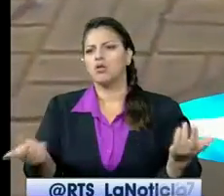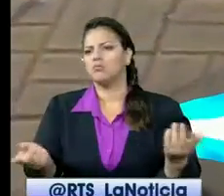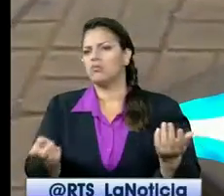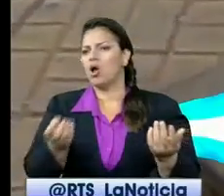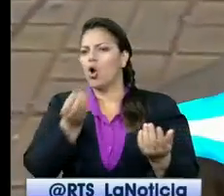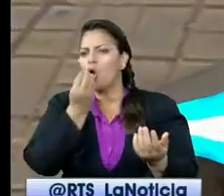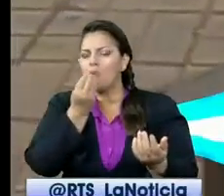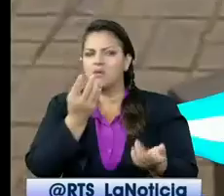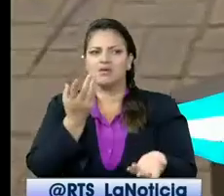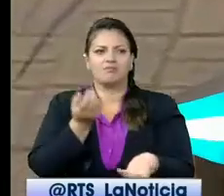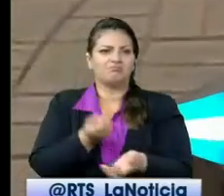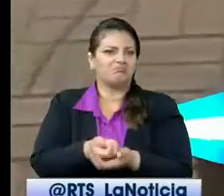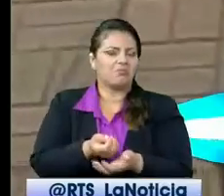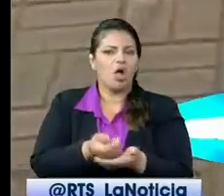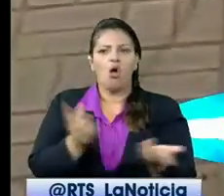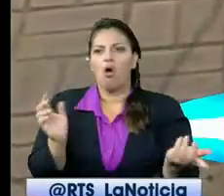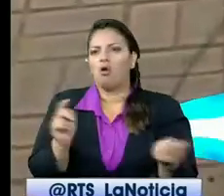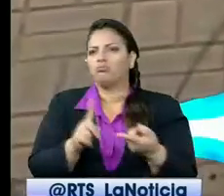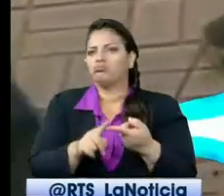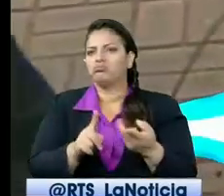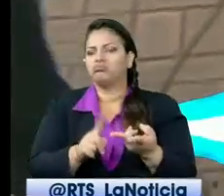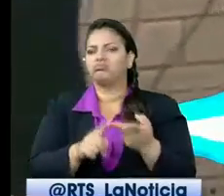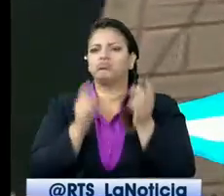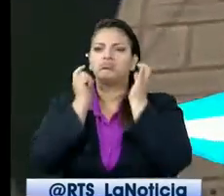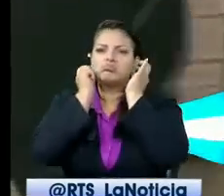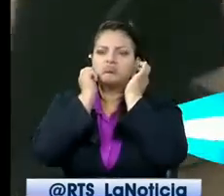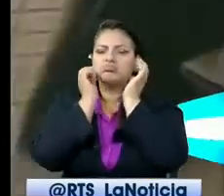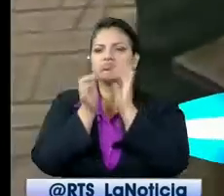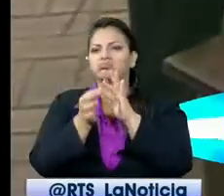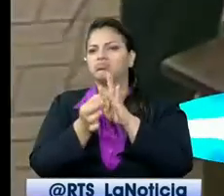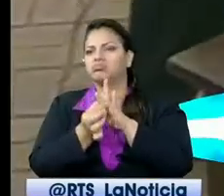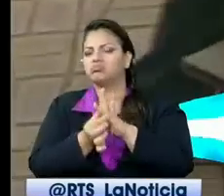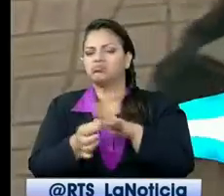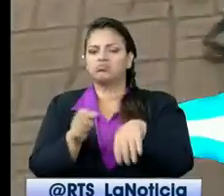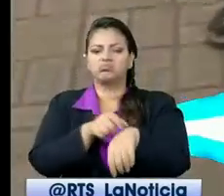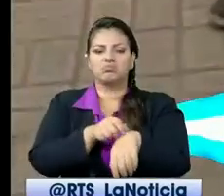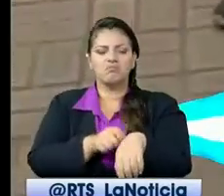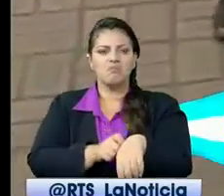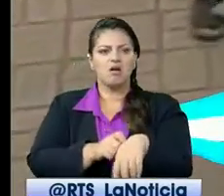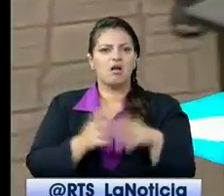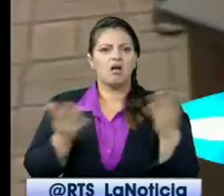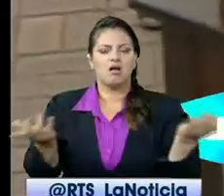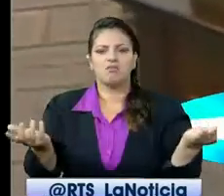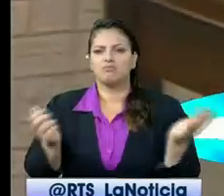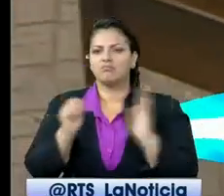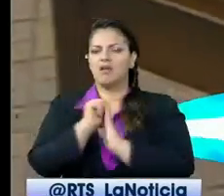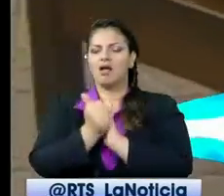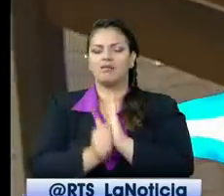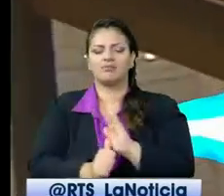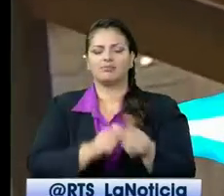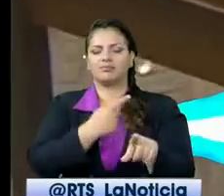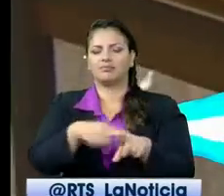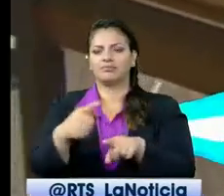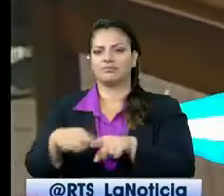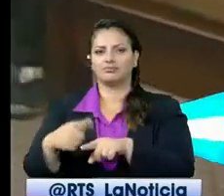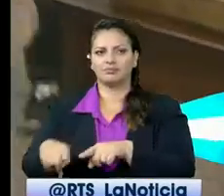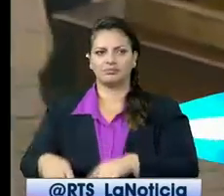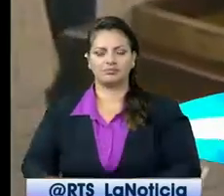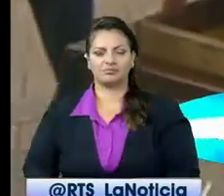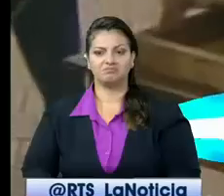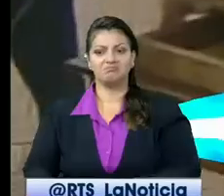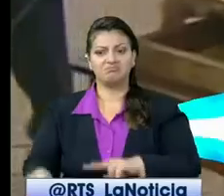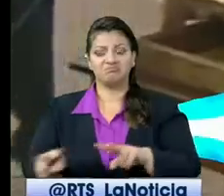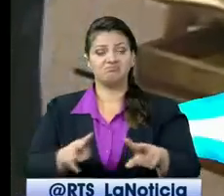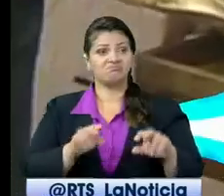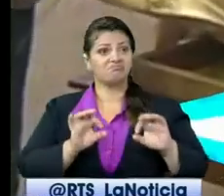artesanías, por ejemplo, ropa, bisuterías y por supuesto comida, mucha comida. Así que, qué bueno, me alegro mucho de que este tipo de opciones